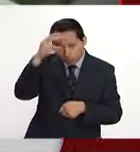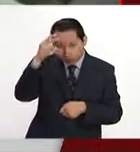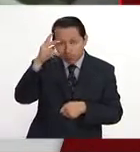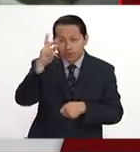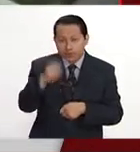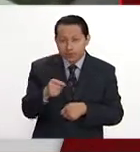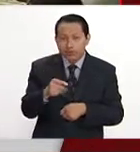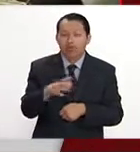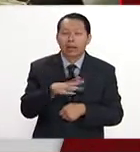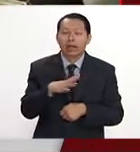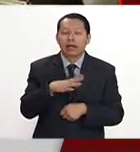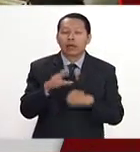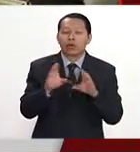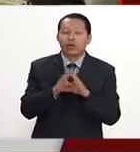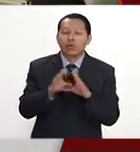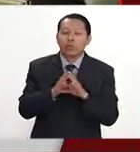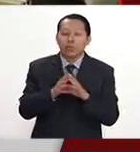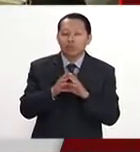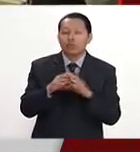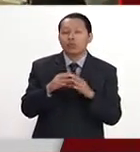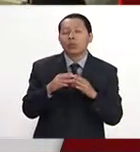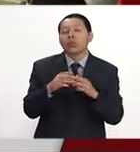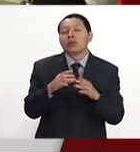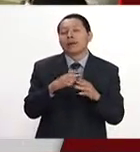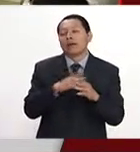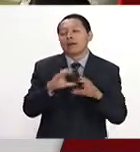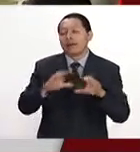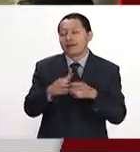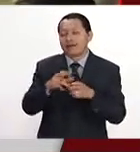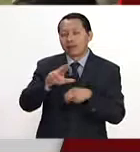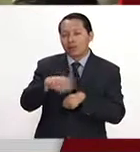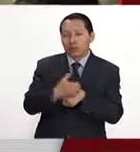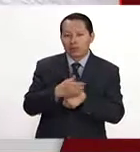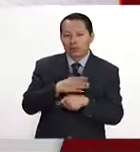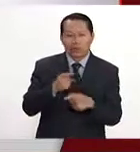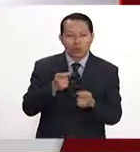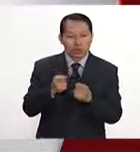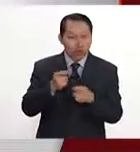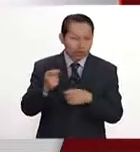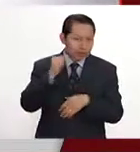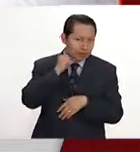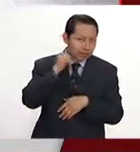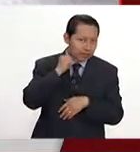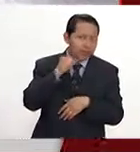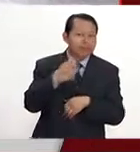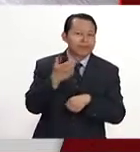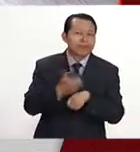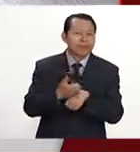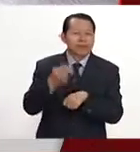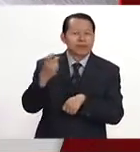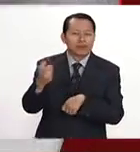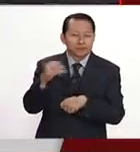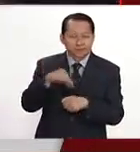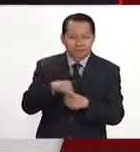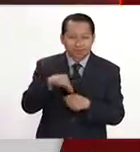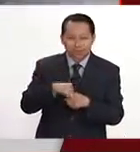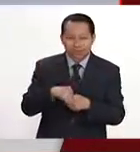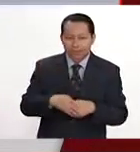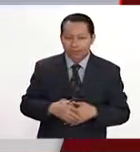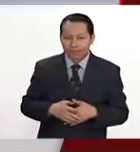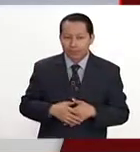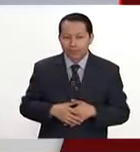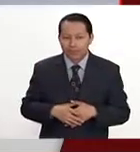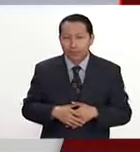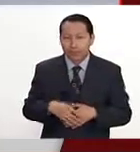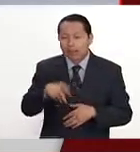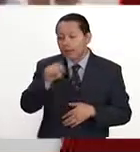se estaría jugando, el Partido Republicano más bien, se estaría jugando el control del Congreso en Estados Unidos en esas elecciones.